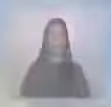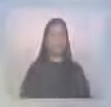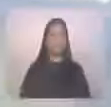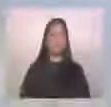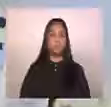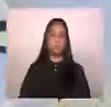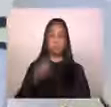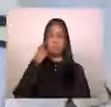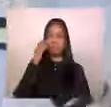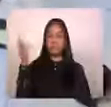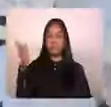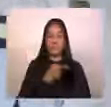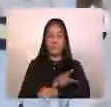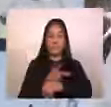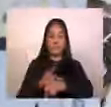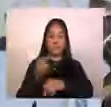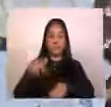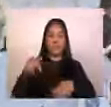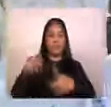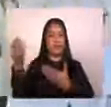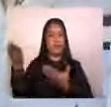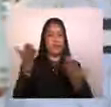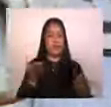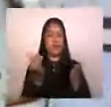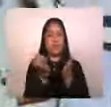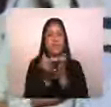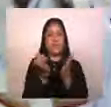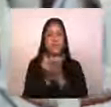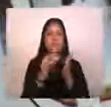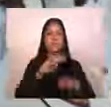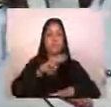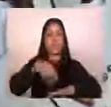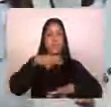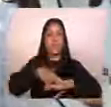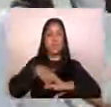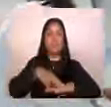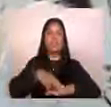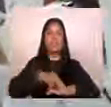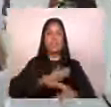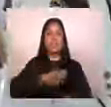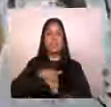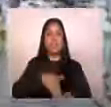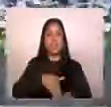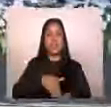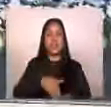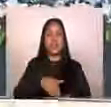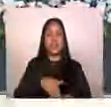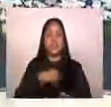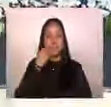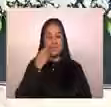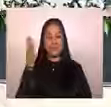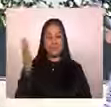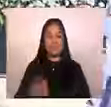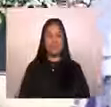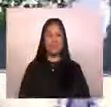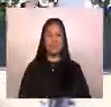trata. Damos la bienvenida ahora al Instituto Nacional Central.